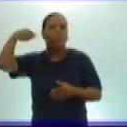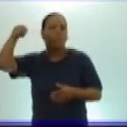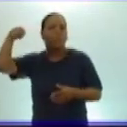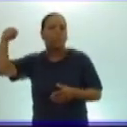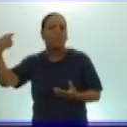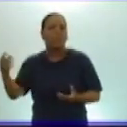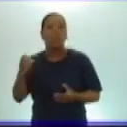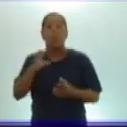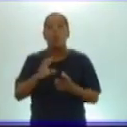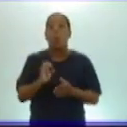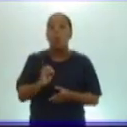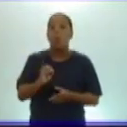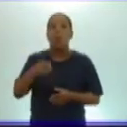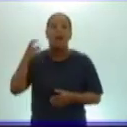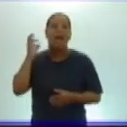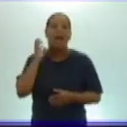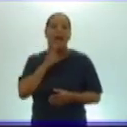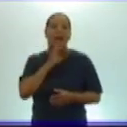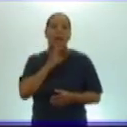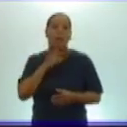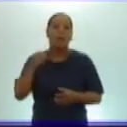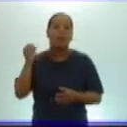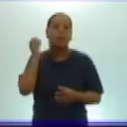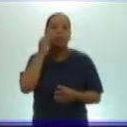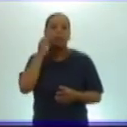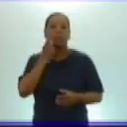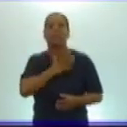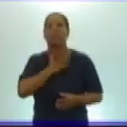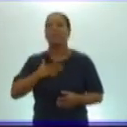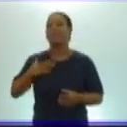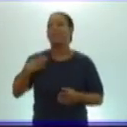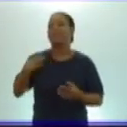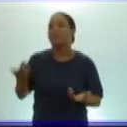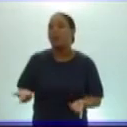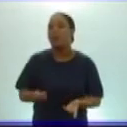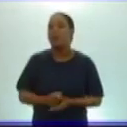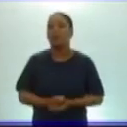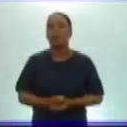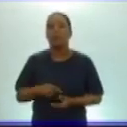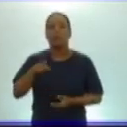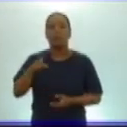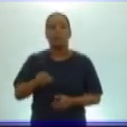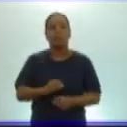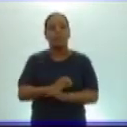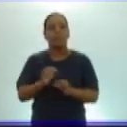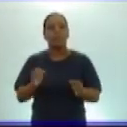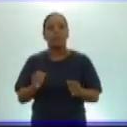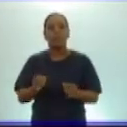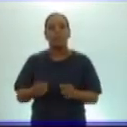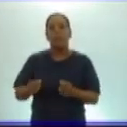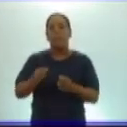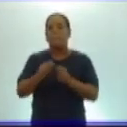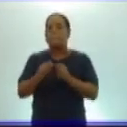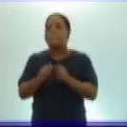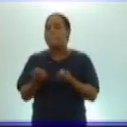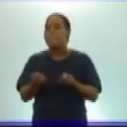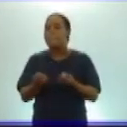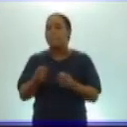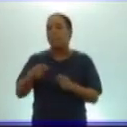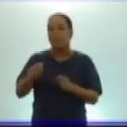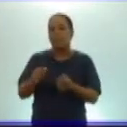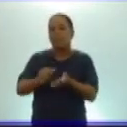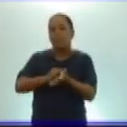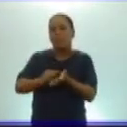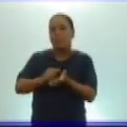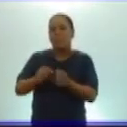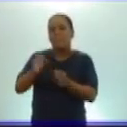y talco, o simplemente, muy comúnmente, ustedes trabajan con poliespuma en la casa, una mezcla de agua y